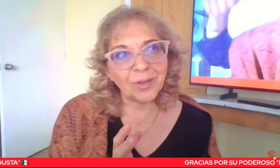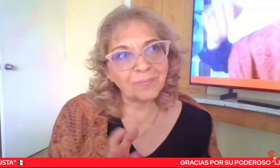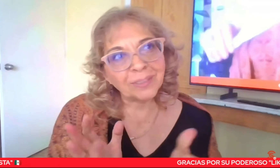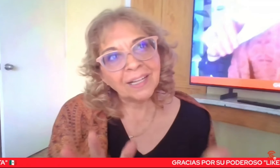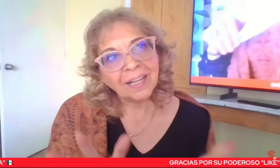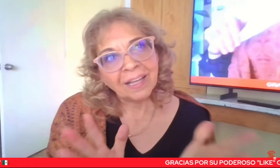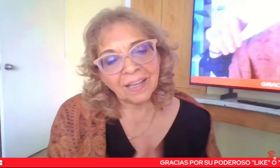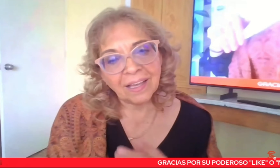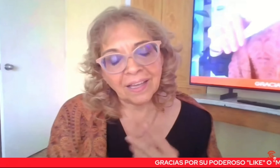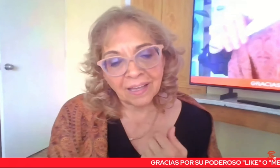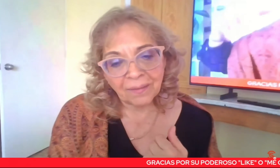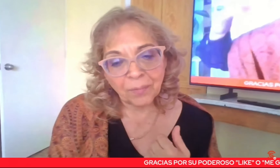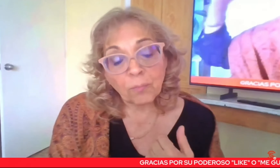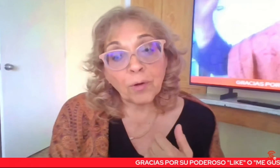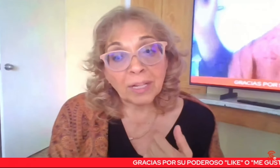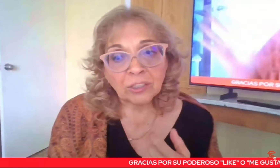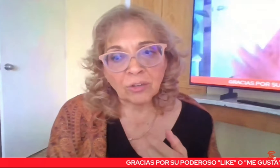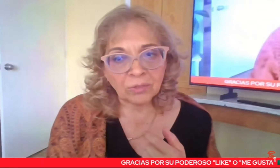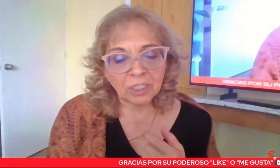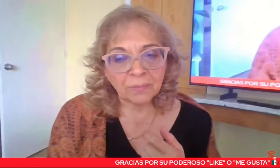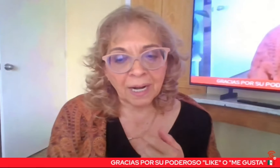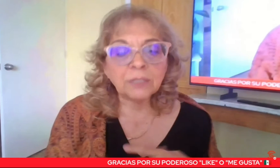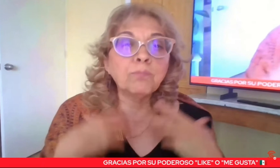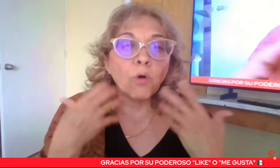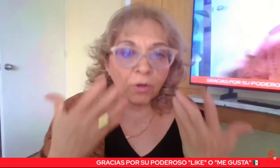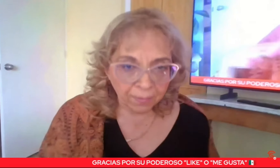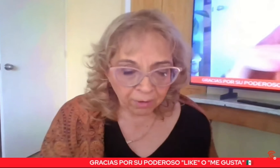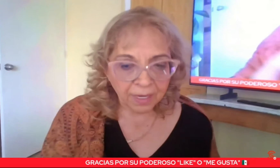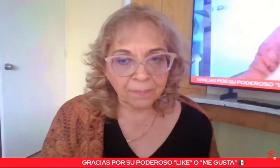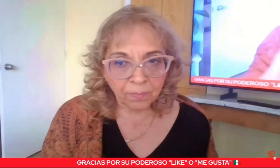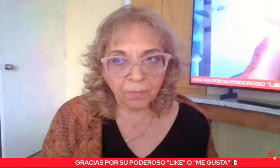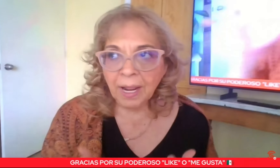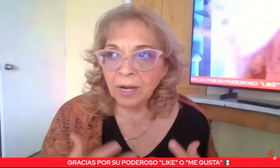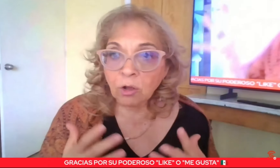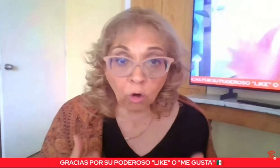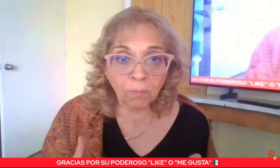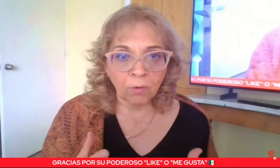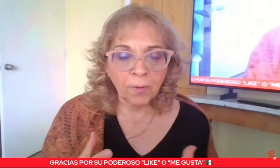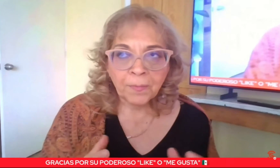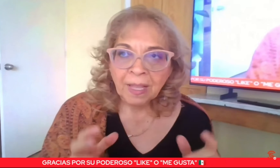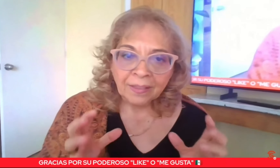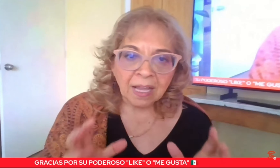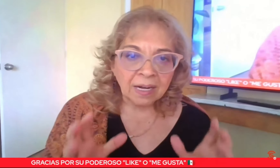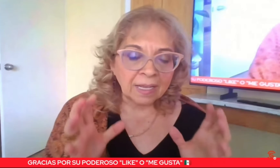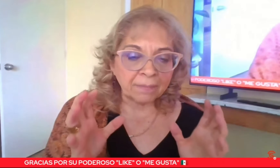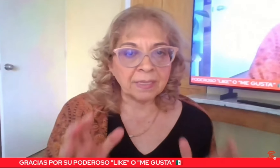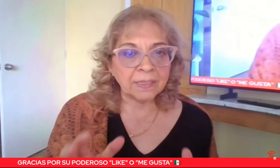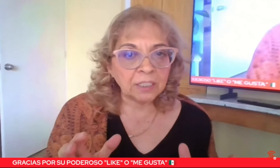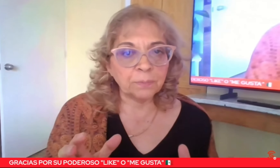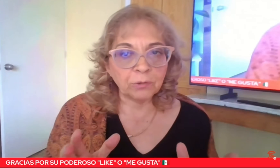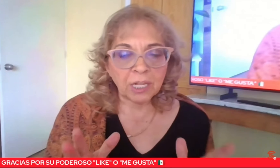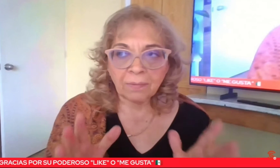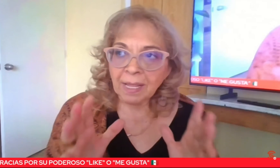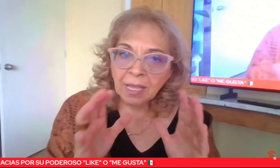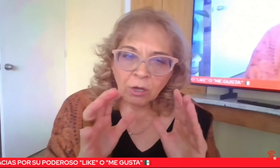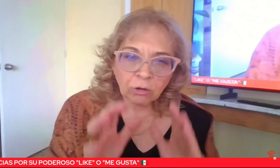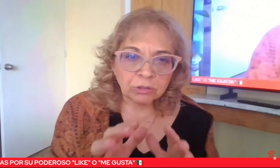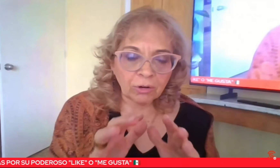y pues propuesto de muchas maneras. Voy a volver a proponer cómo técnicamente es